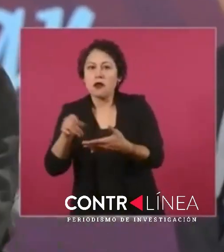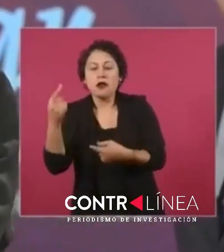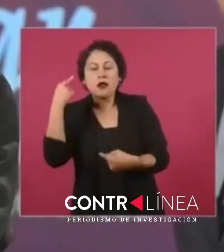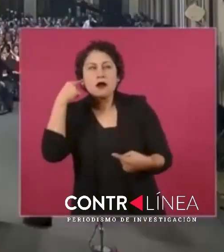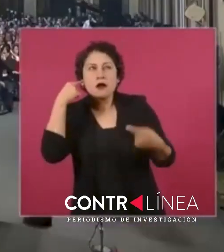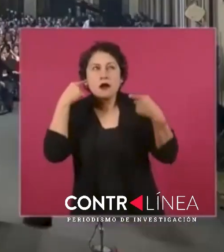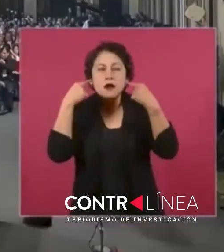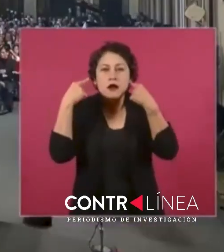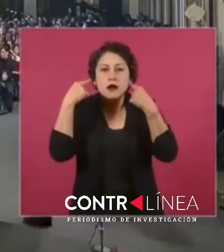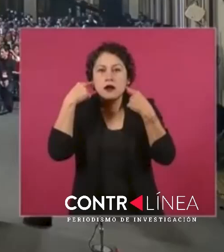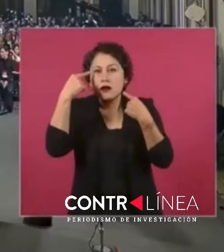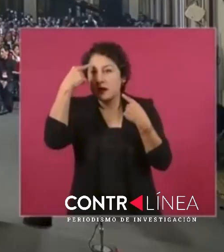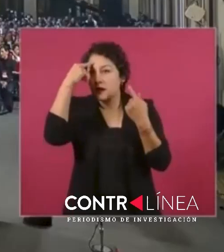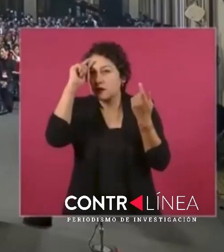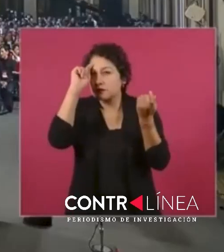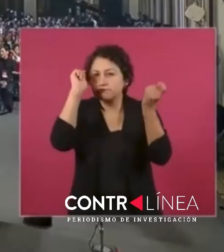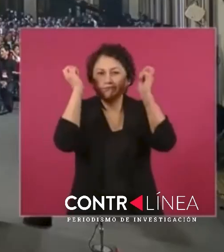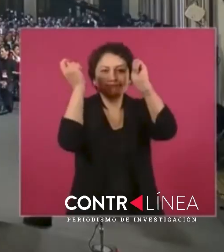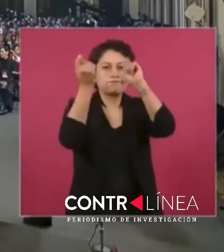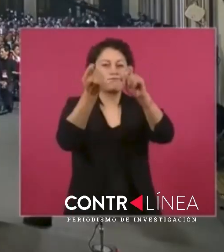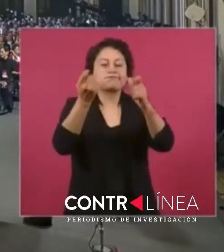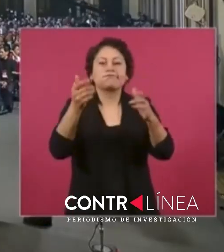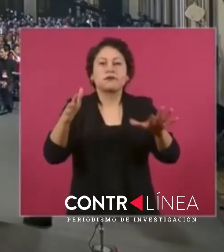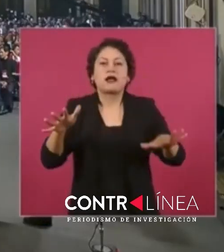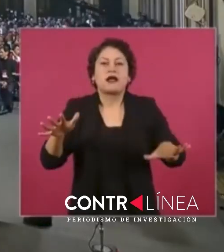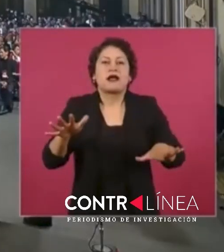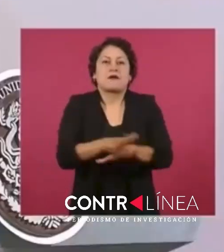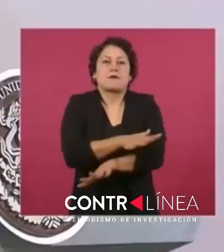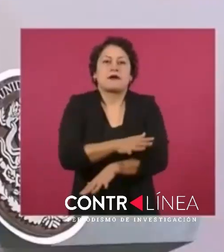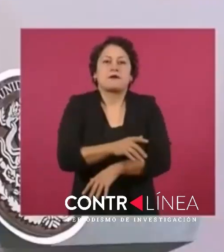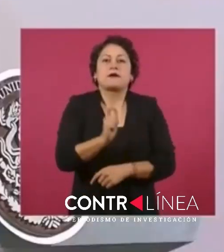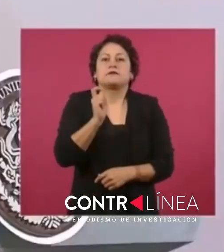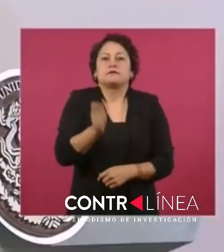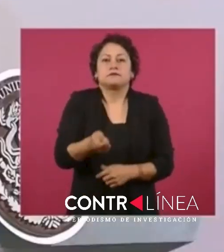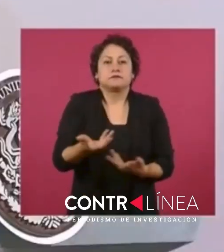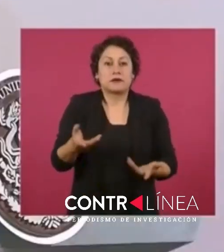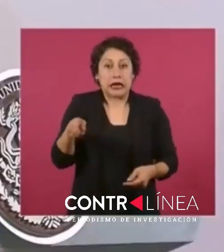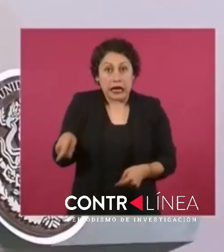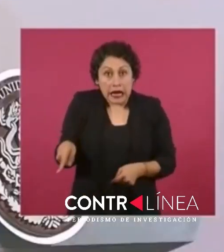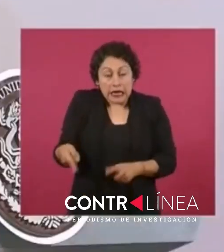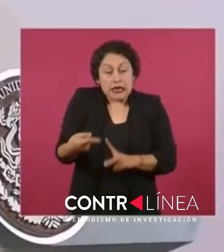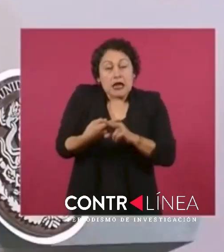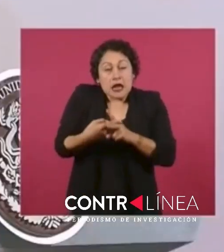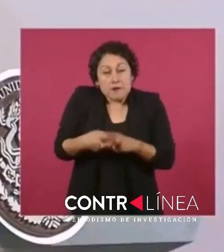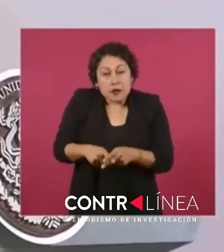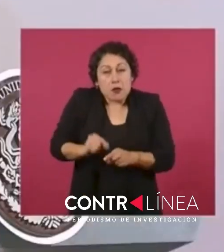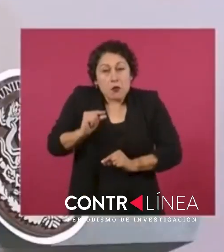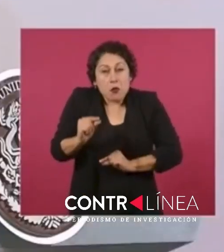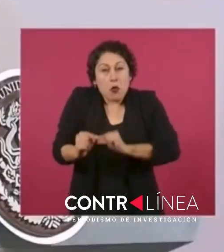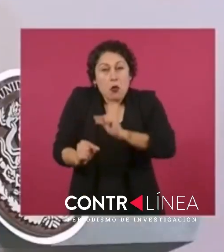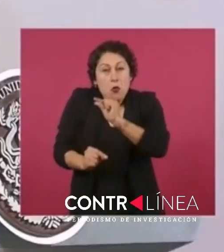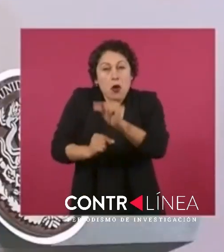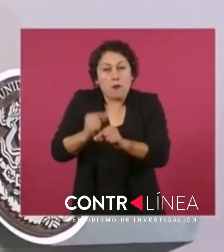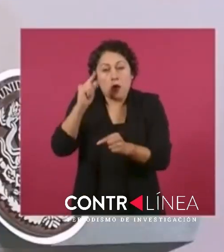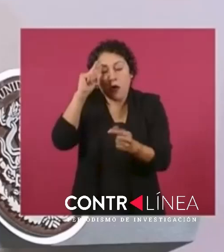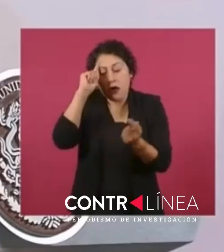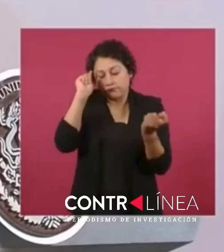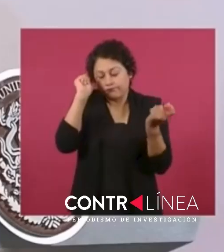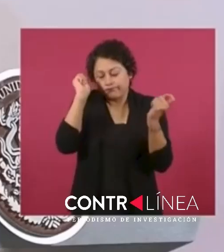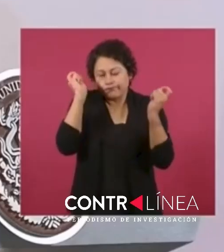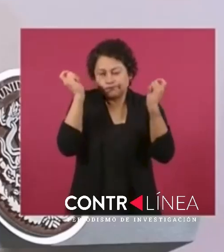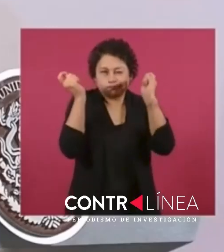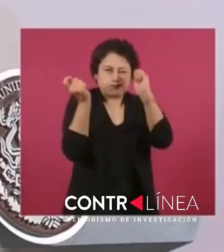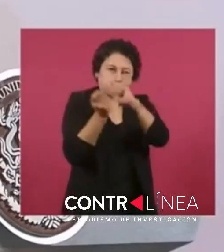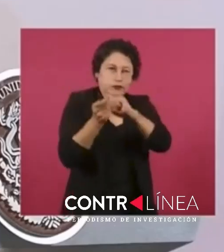Ahí nacía la parte, digamos, la conciencia que iba naciendo para hacer florecer un nuevo país. la